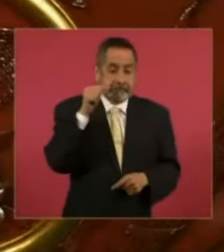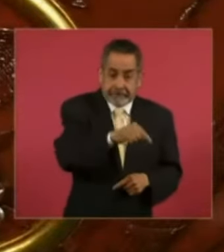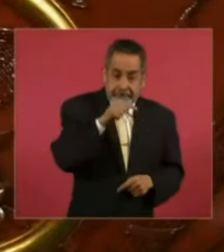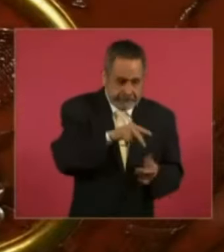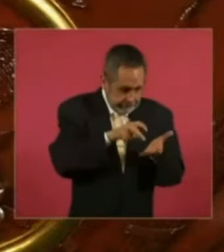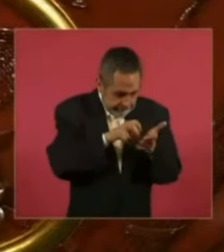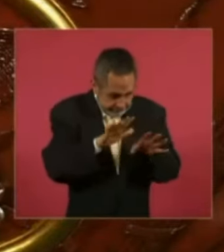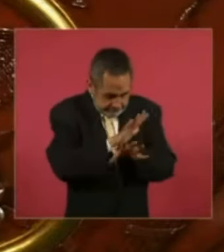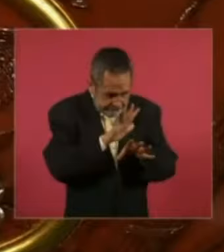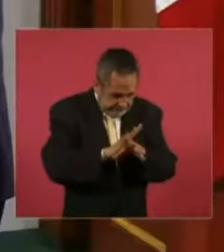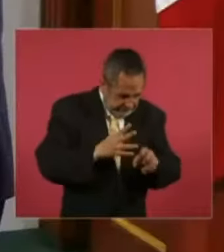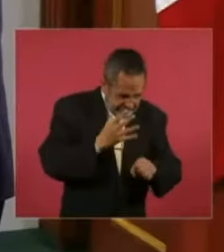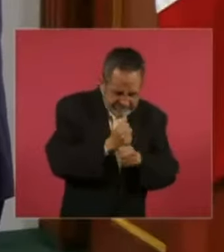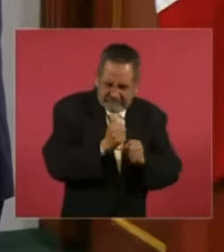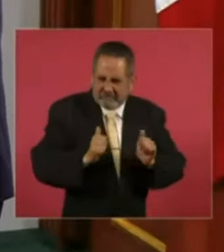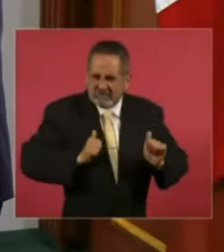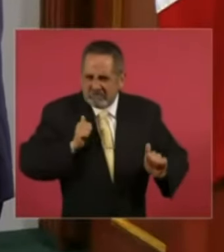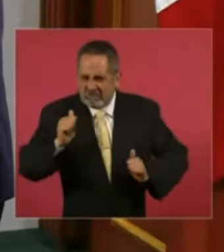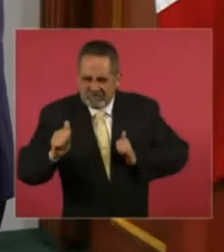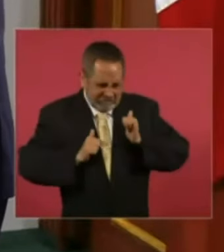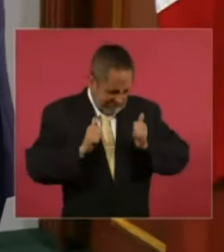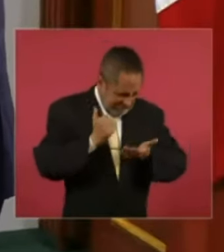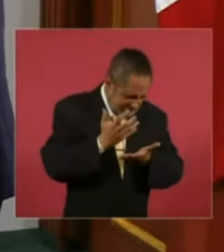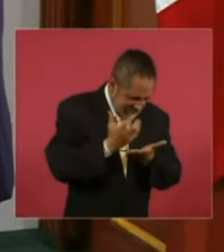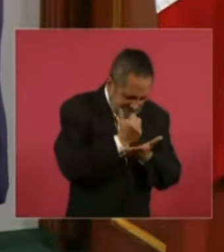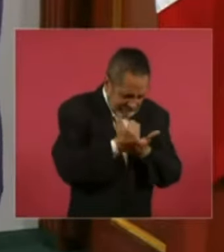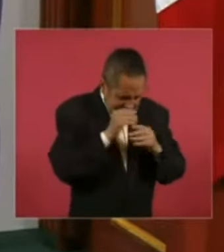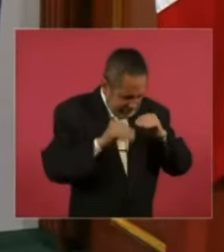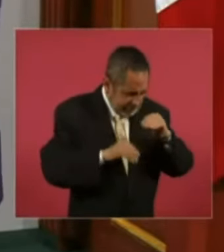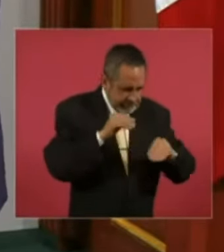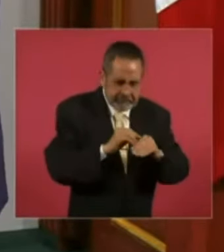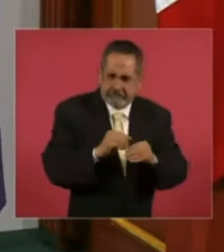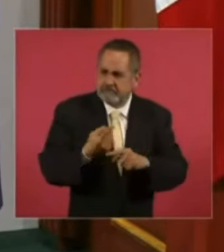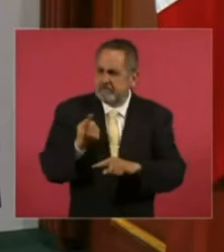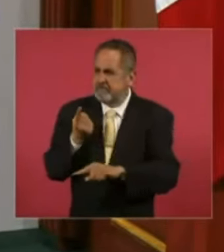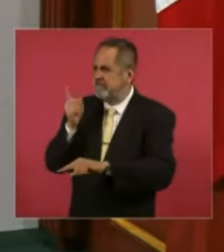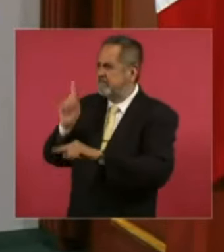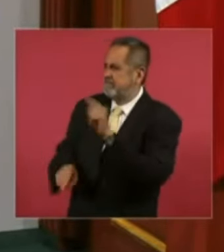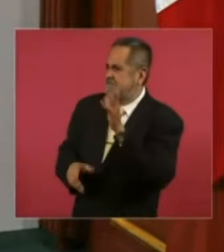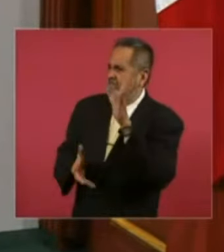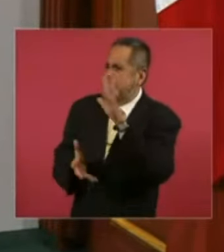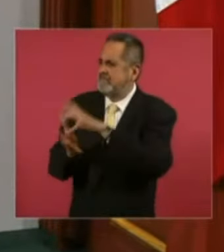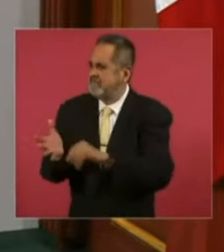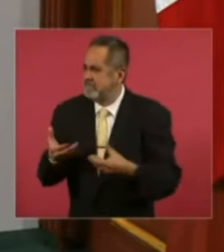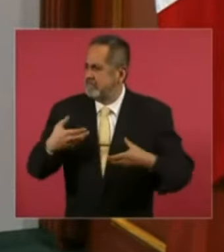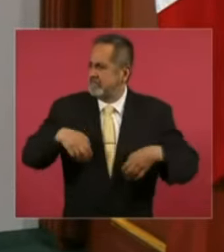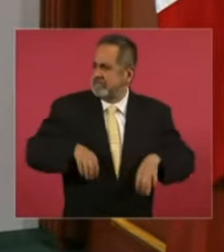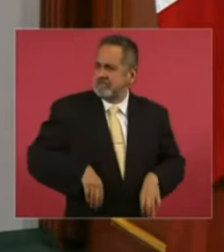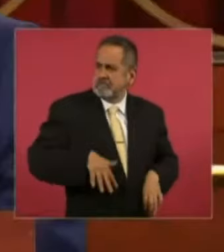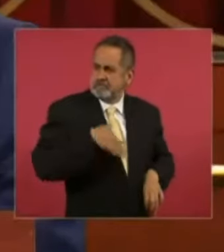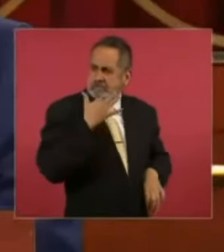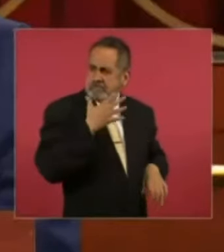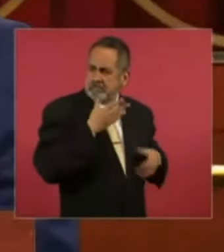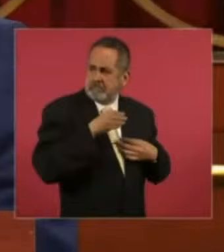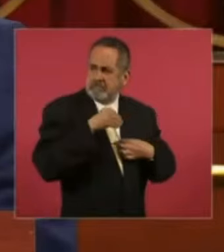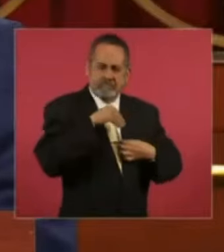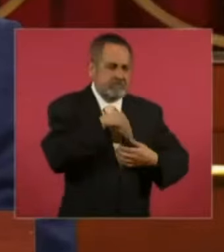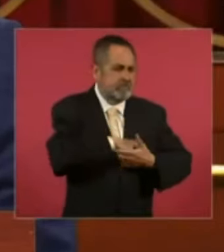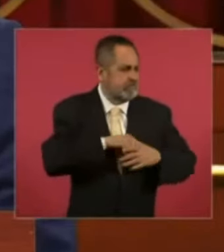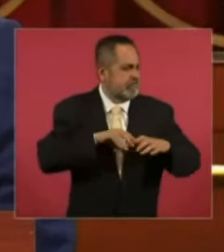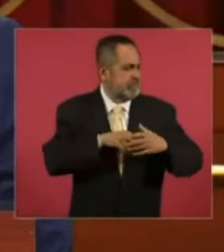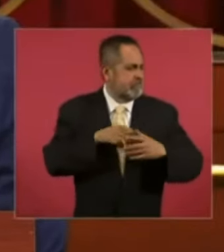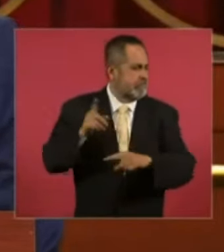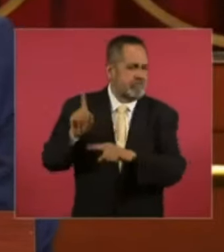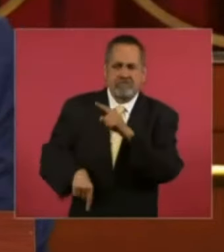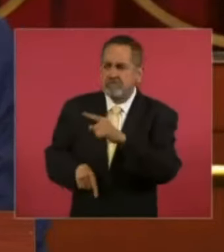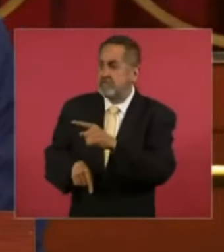Sí, es el punto 18, que la Guardia Nacional forme parte de la Secretaría de la Defensa Nacional con estricto